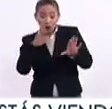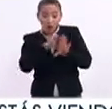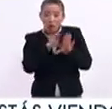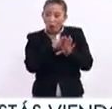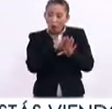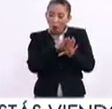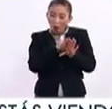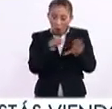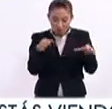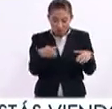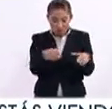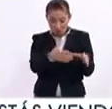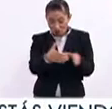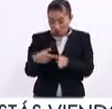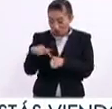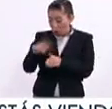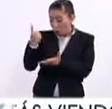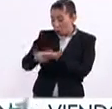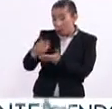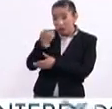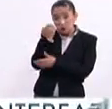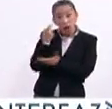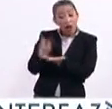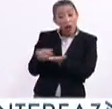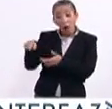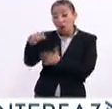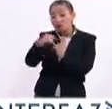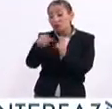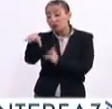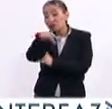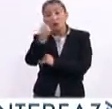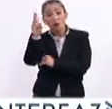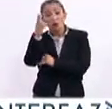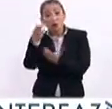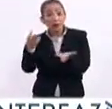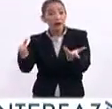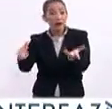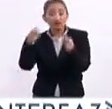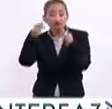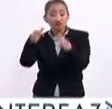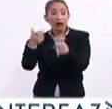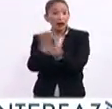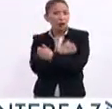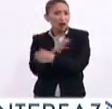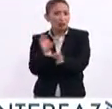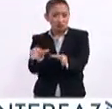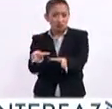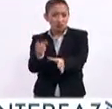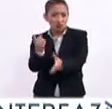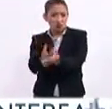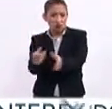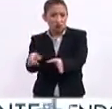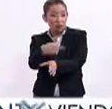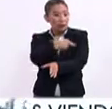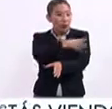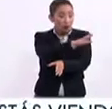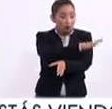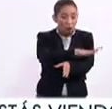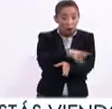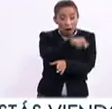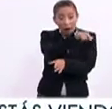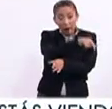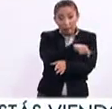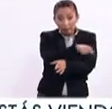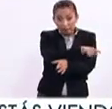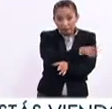como una situación que sucede en las escuelas o en las instituciones dedicadas a este objetivo. Sin embargo, hasta que